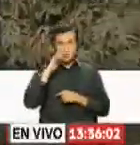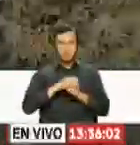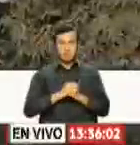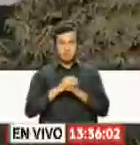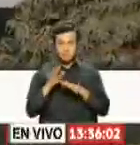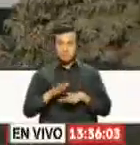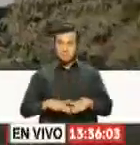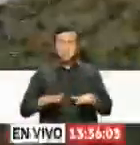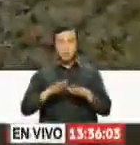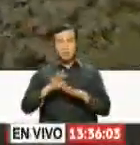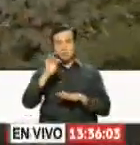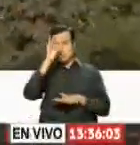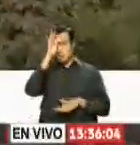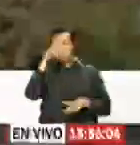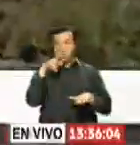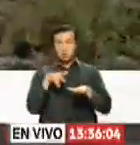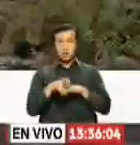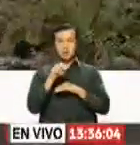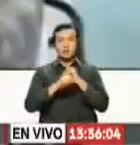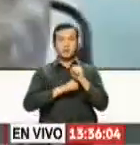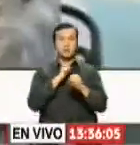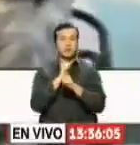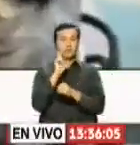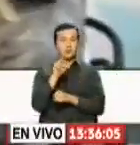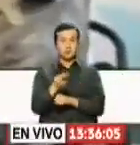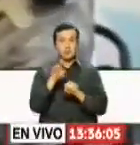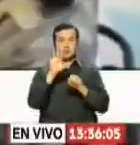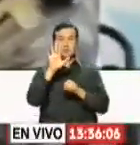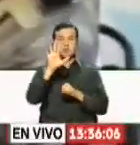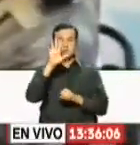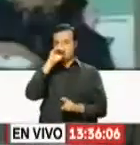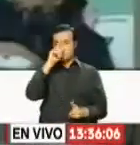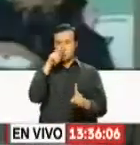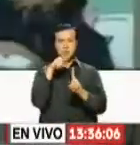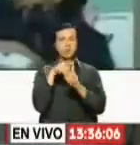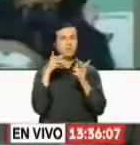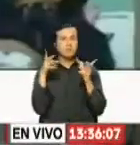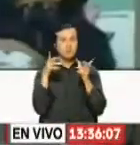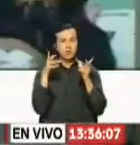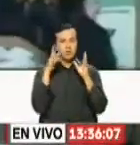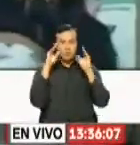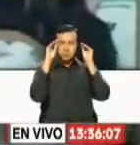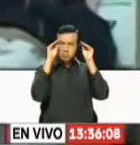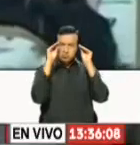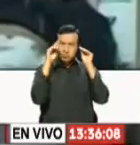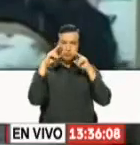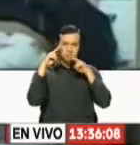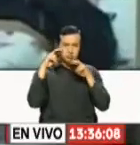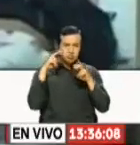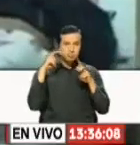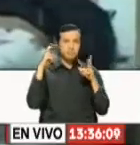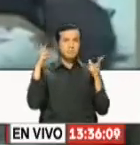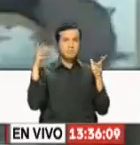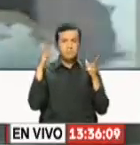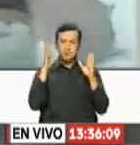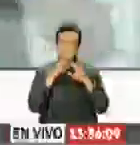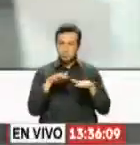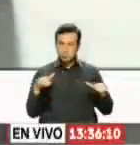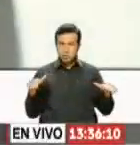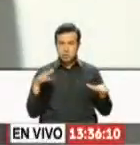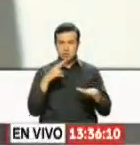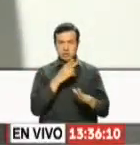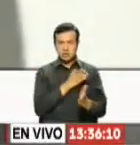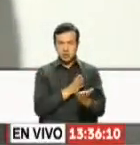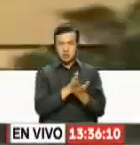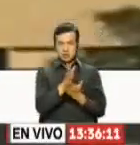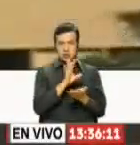complejo hospitalario fue inaugurado en el 2005 con el objetivo de facilitar la docencia e investigación de los estudiantes de